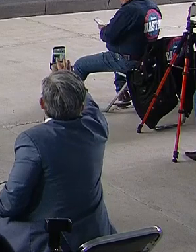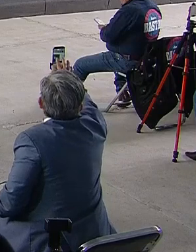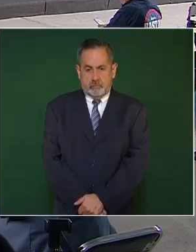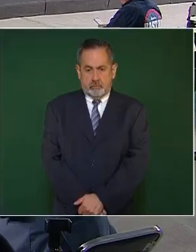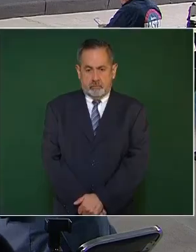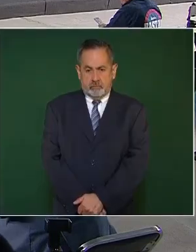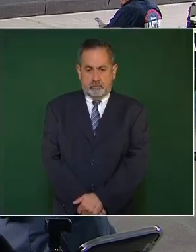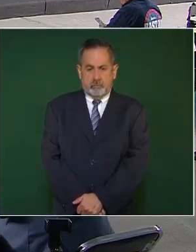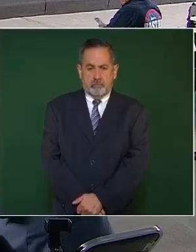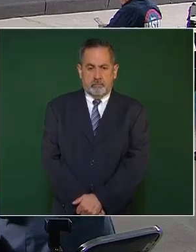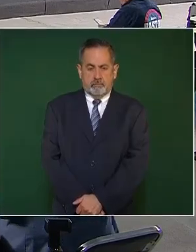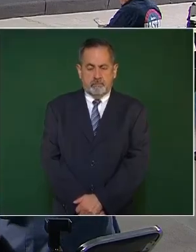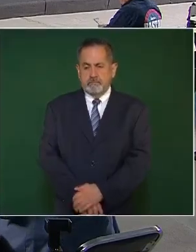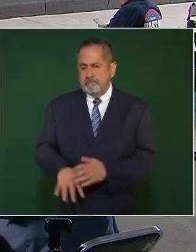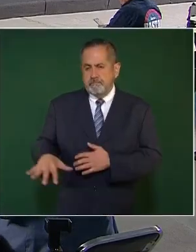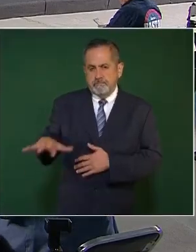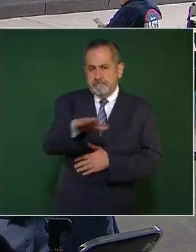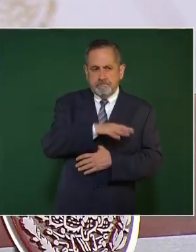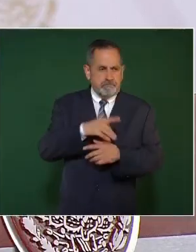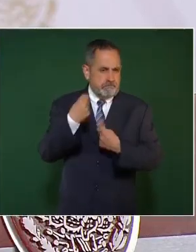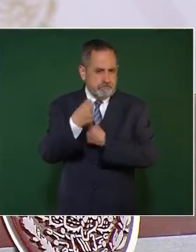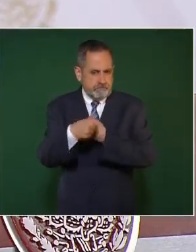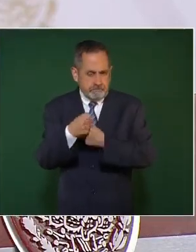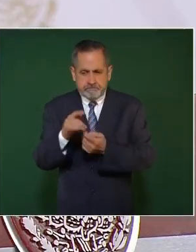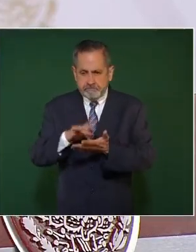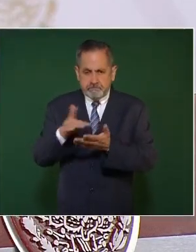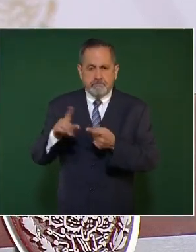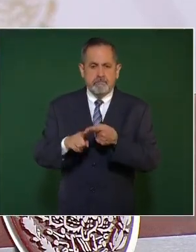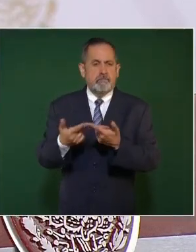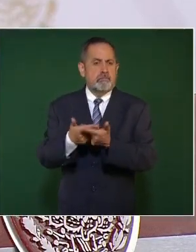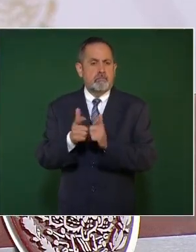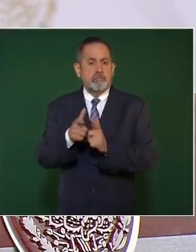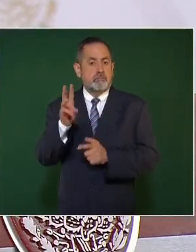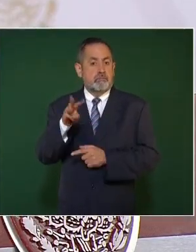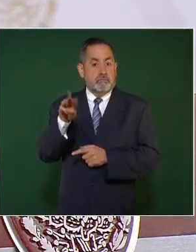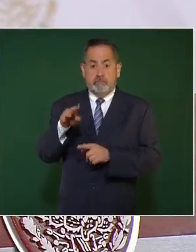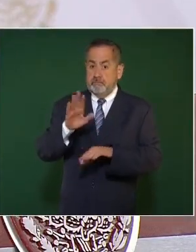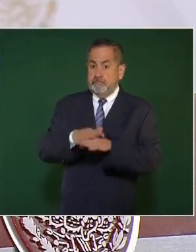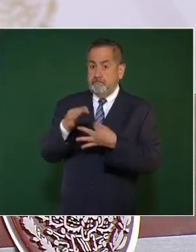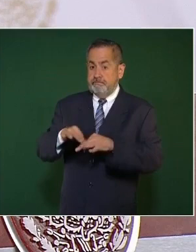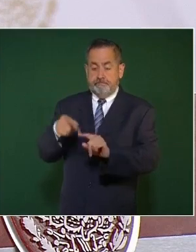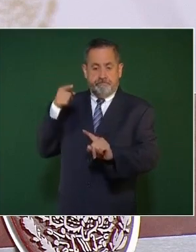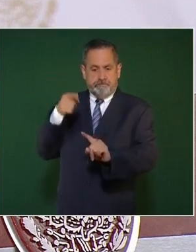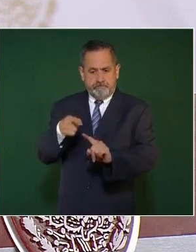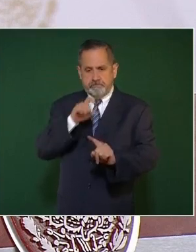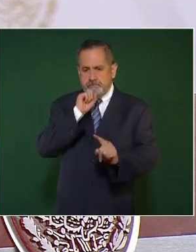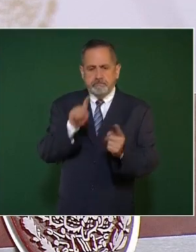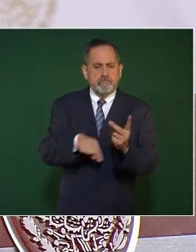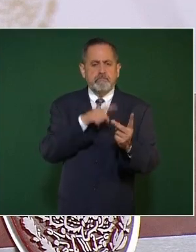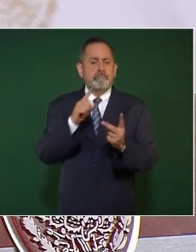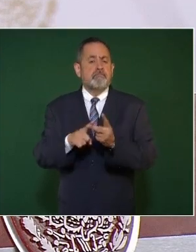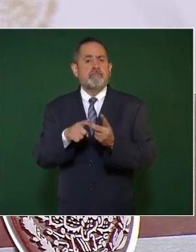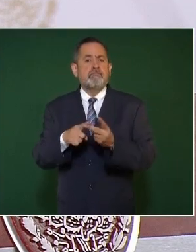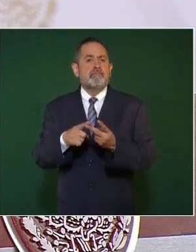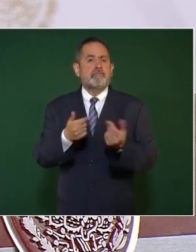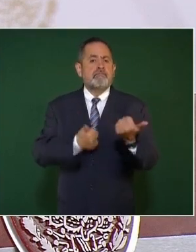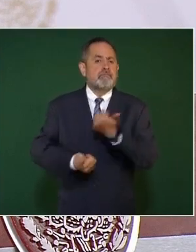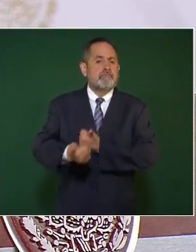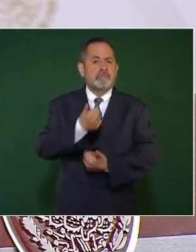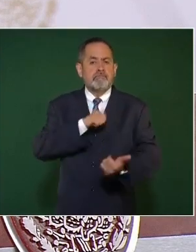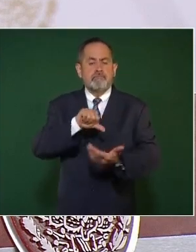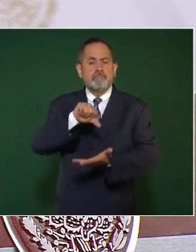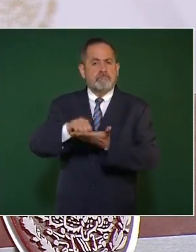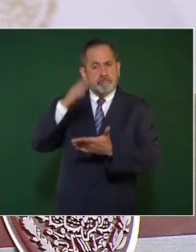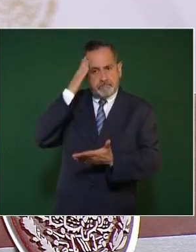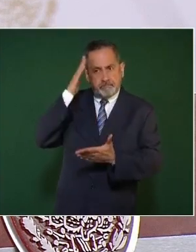este esfuerzo a todas las tiendas de autoservicio, a Lantada, a Grupo Walmart sobre todo, pero también a las centrales de abasto de todo el